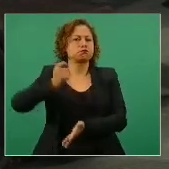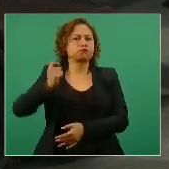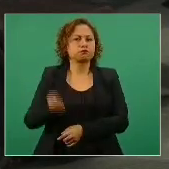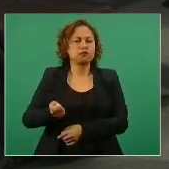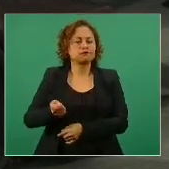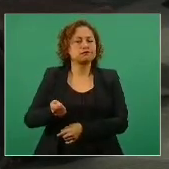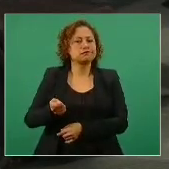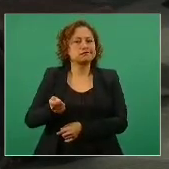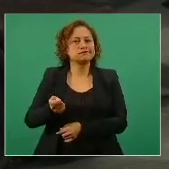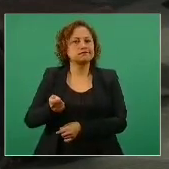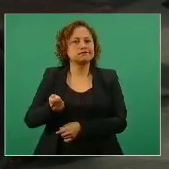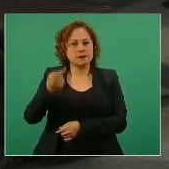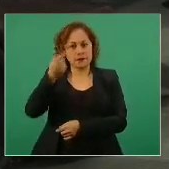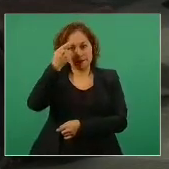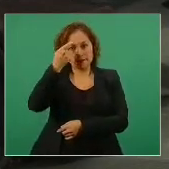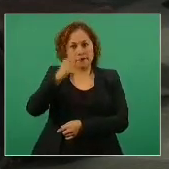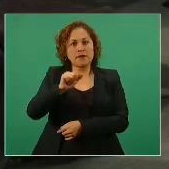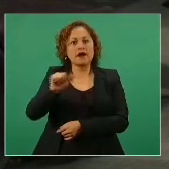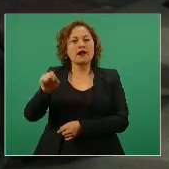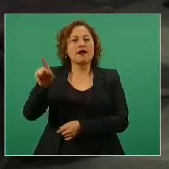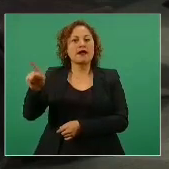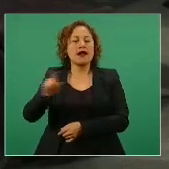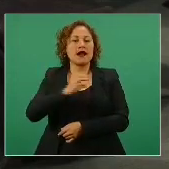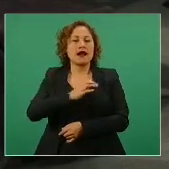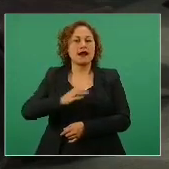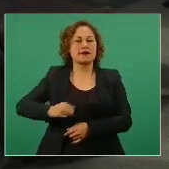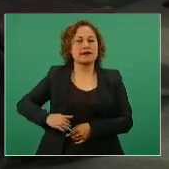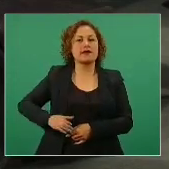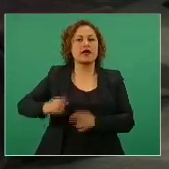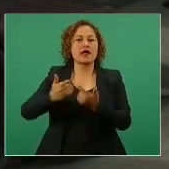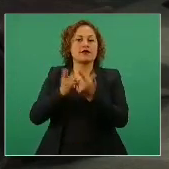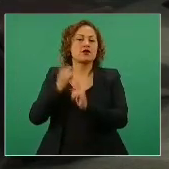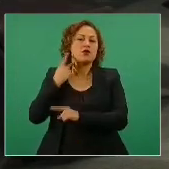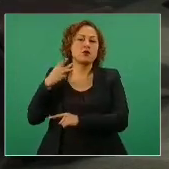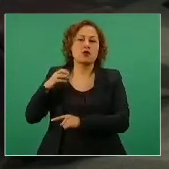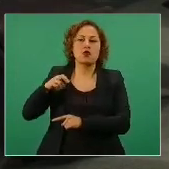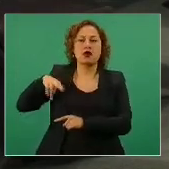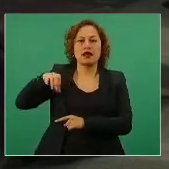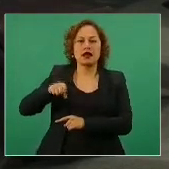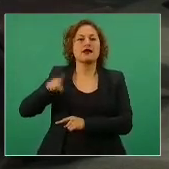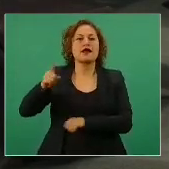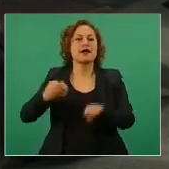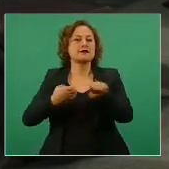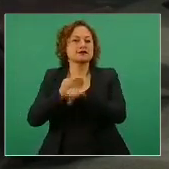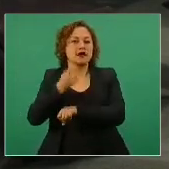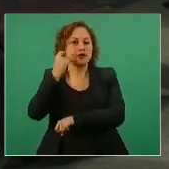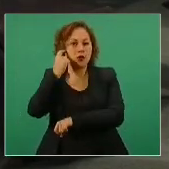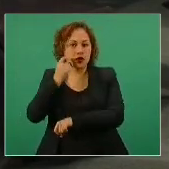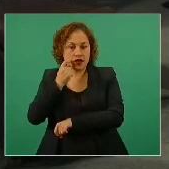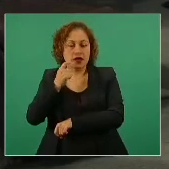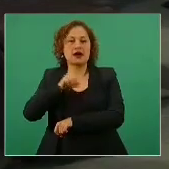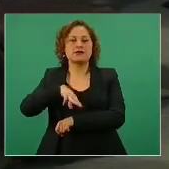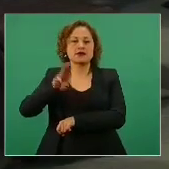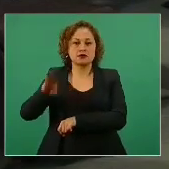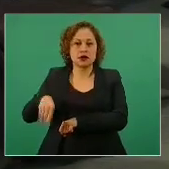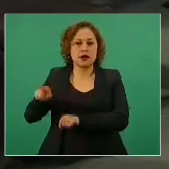de pues de tanto del candidato de Morena a Guerrero como de Michoacán. Ya se